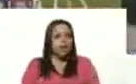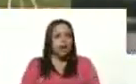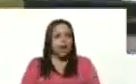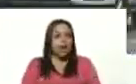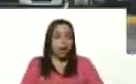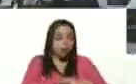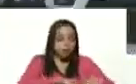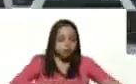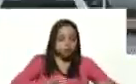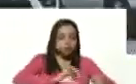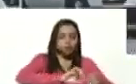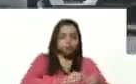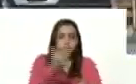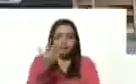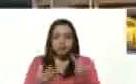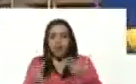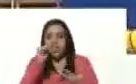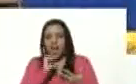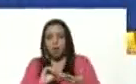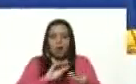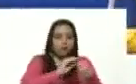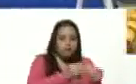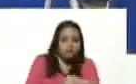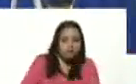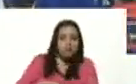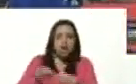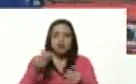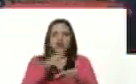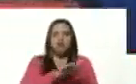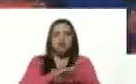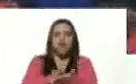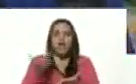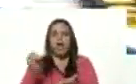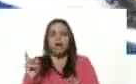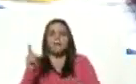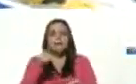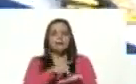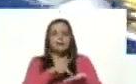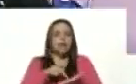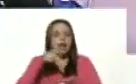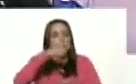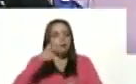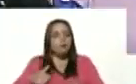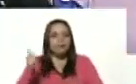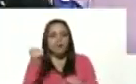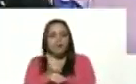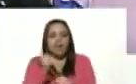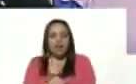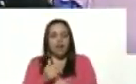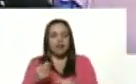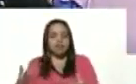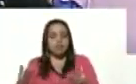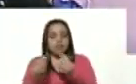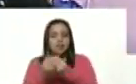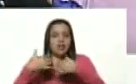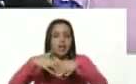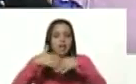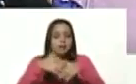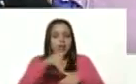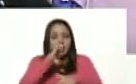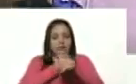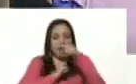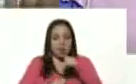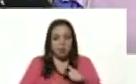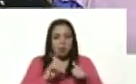agua potable y saneamiento. Está también presente el pueblo trabajador del agua, la hidrológica, el INSES, Barrio Nuevo,